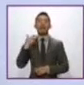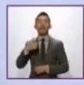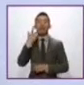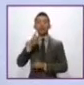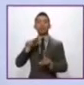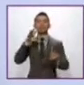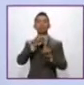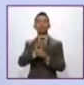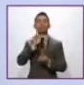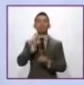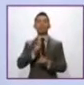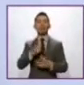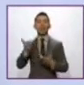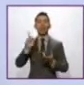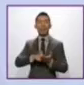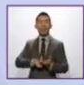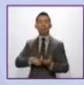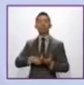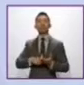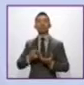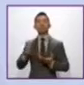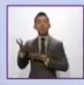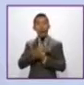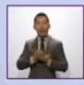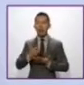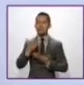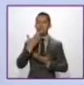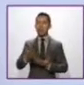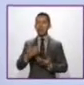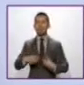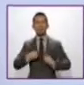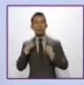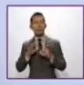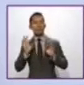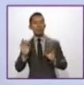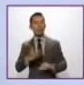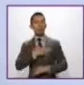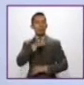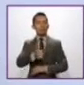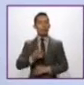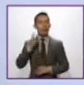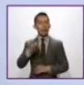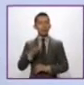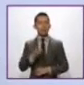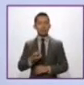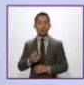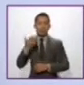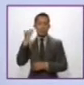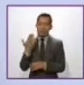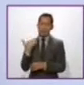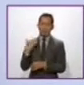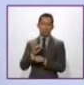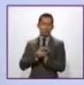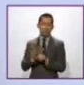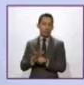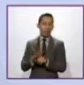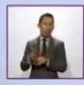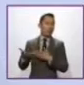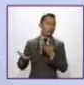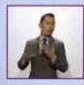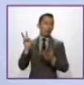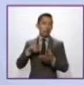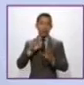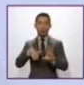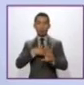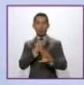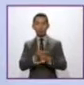tener la bolsa llena, vida digna. Efectivamente, venimos de una pandemia. Esa pandemia nos ha pegado en la